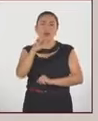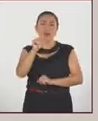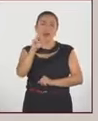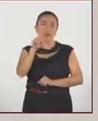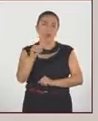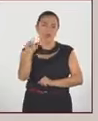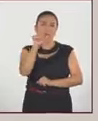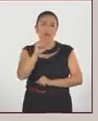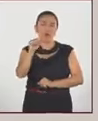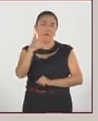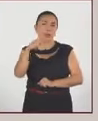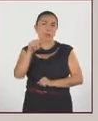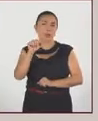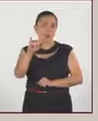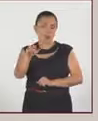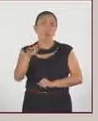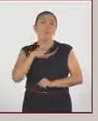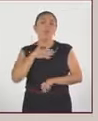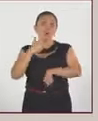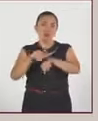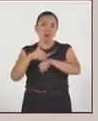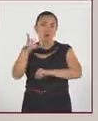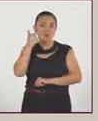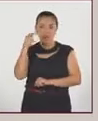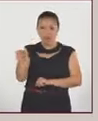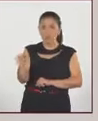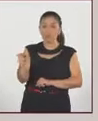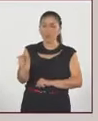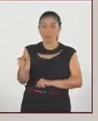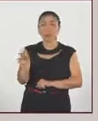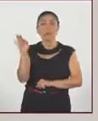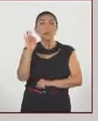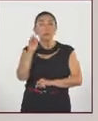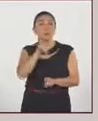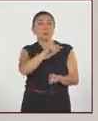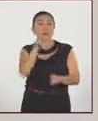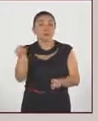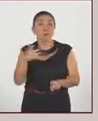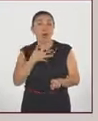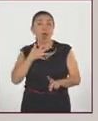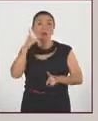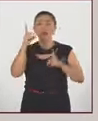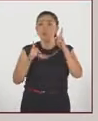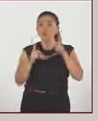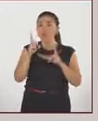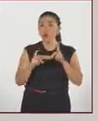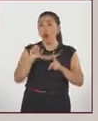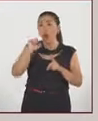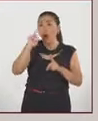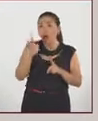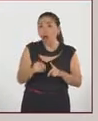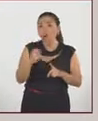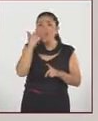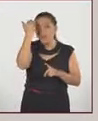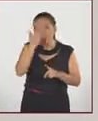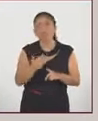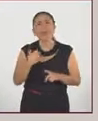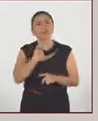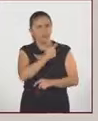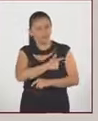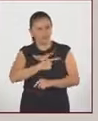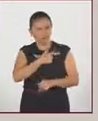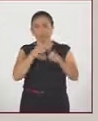cortesdoctorgerardo@gmail.com, ese es el teléfono de mi consultorio. Cualquier duda, comentario, estoy siempre